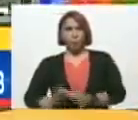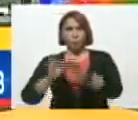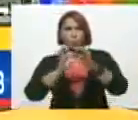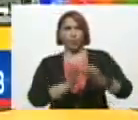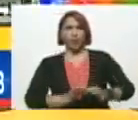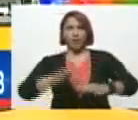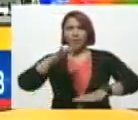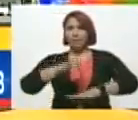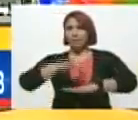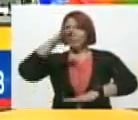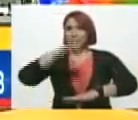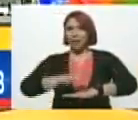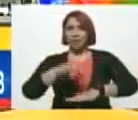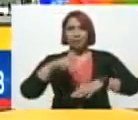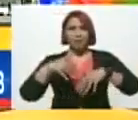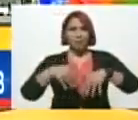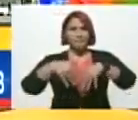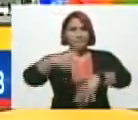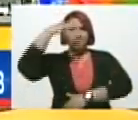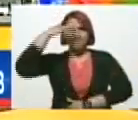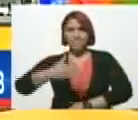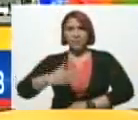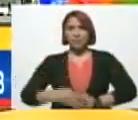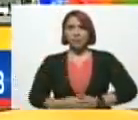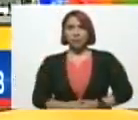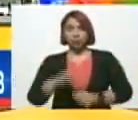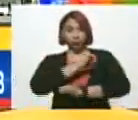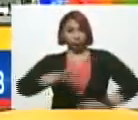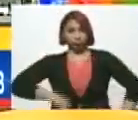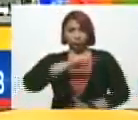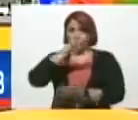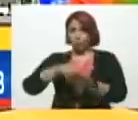militares. Esta es la Fuerza Armada